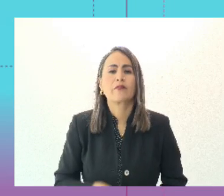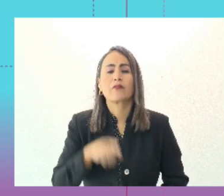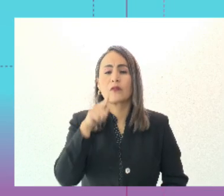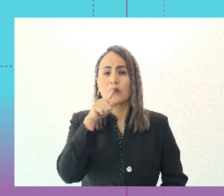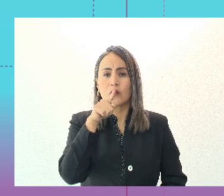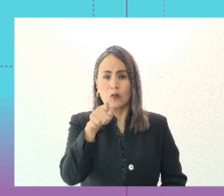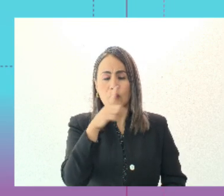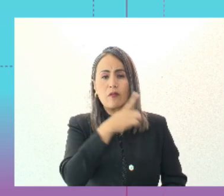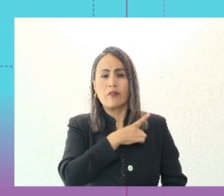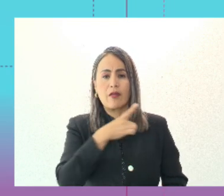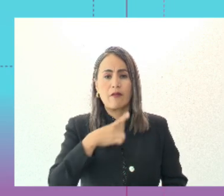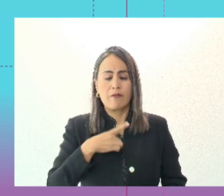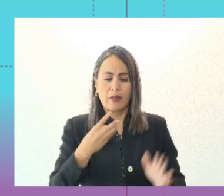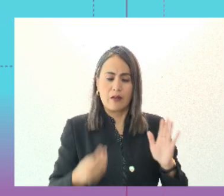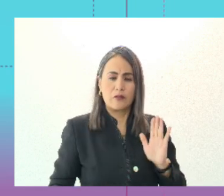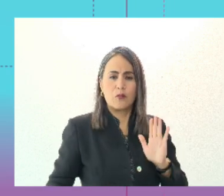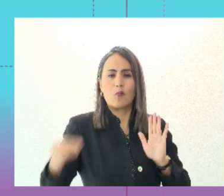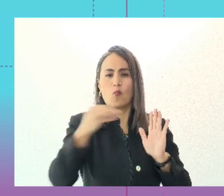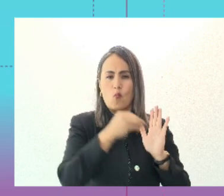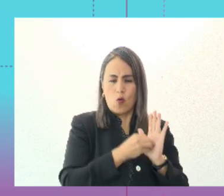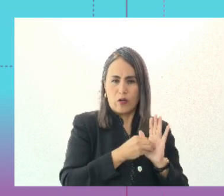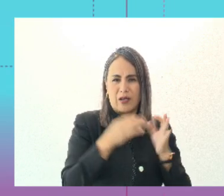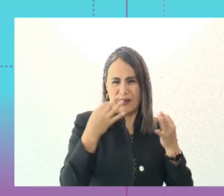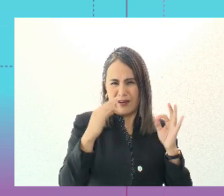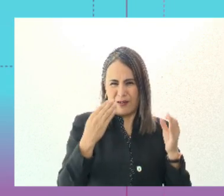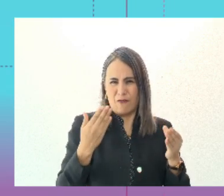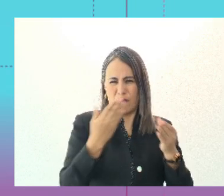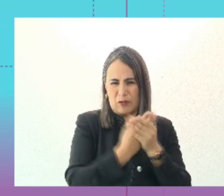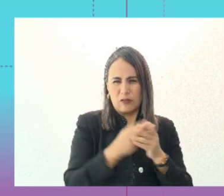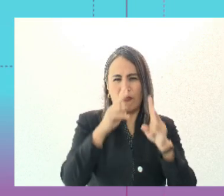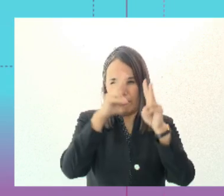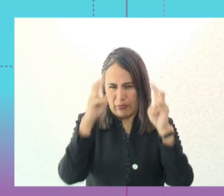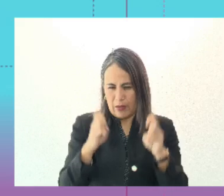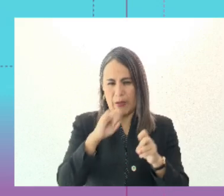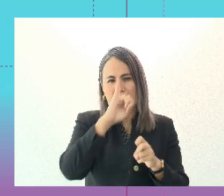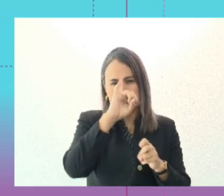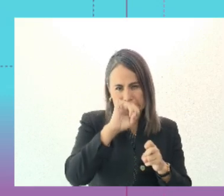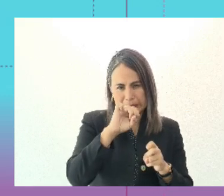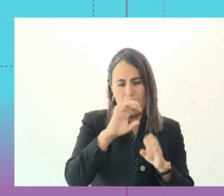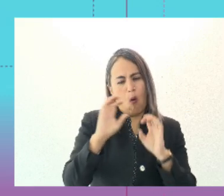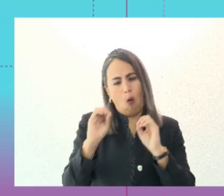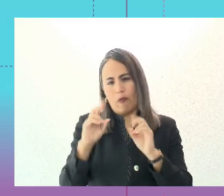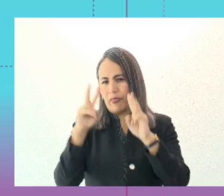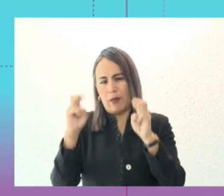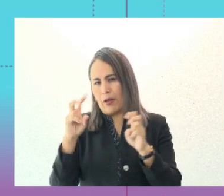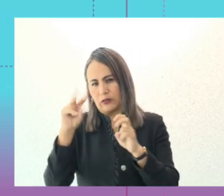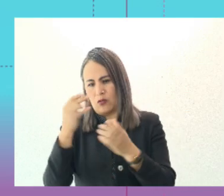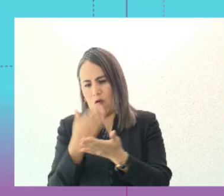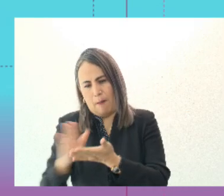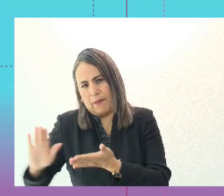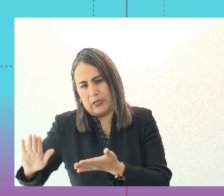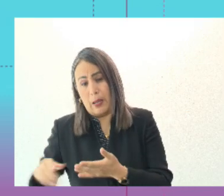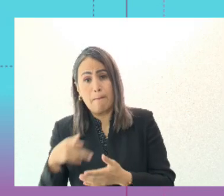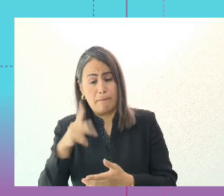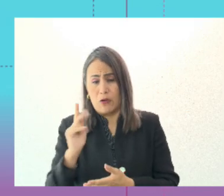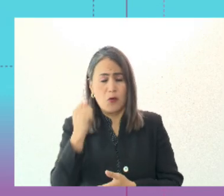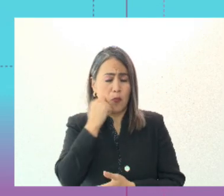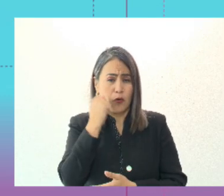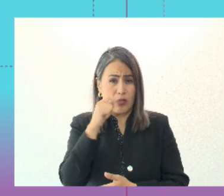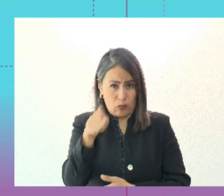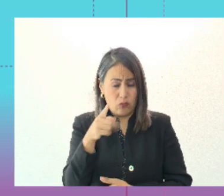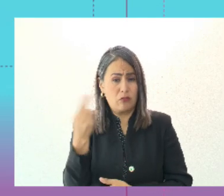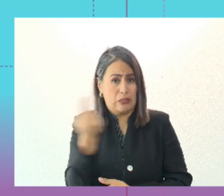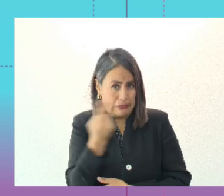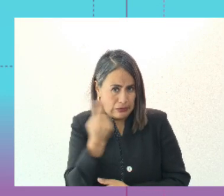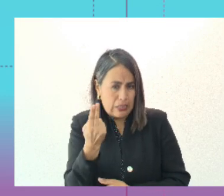incorporar en tus expedientes tales o cuales temas y que debes tenerlos, ¿eh? Ojo. Ah, ¿no los